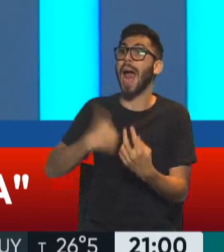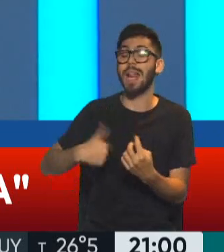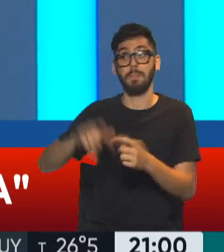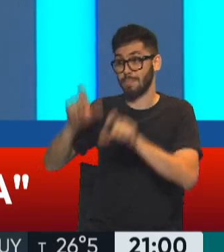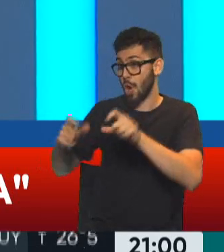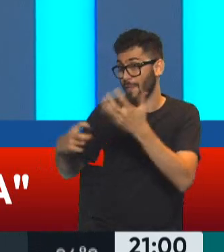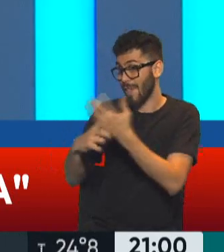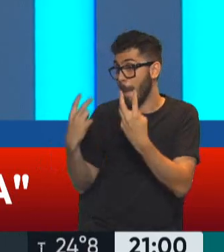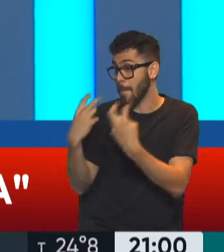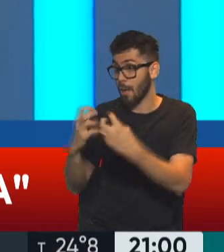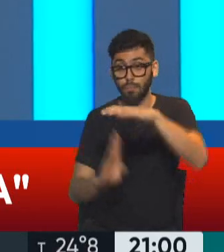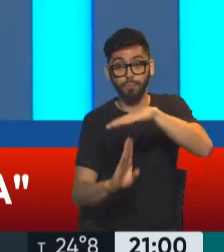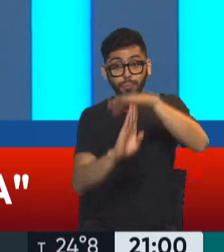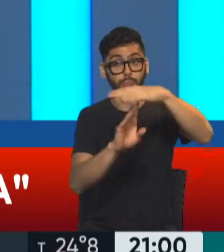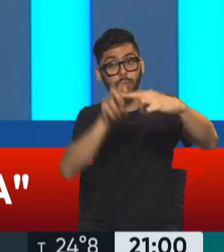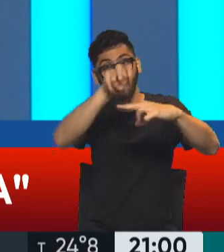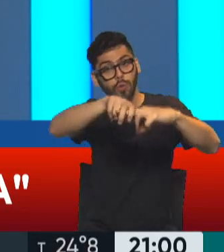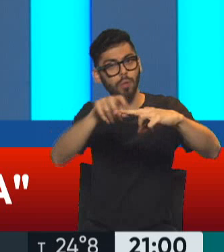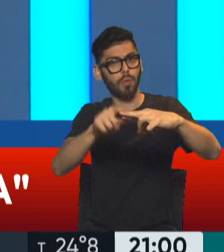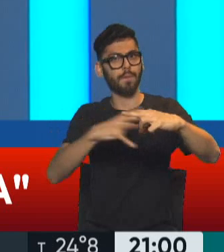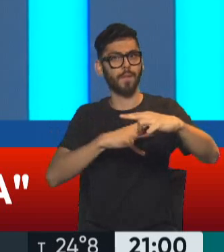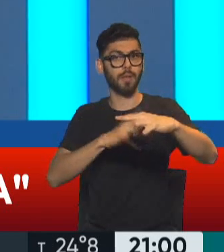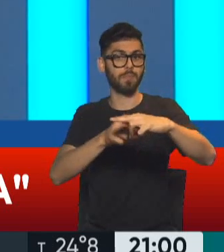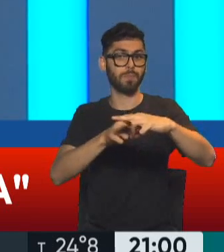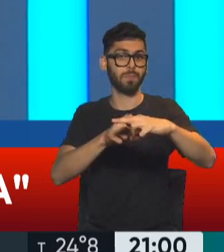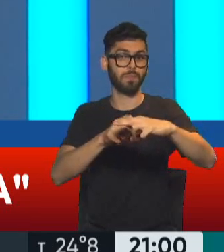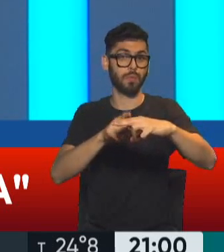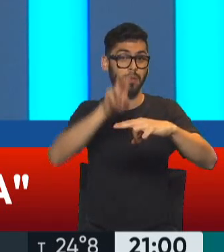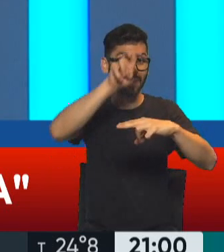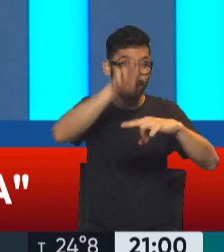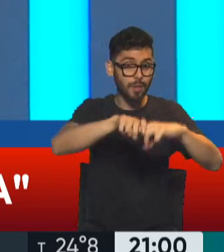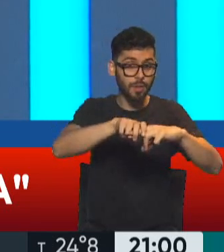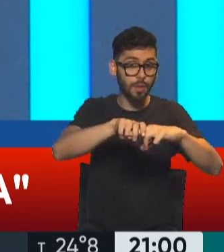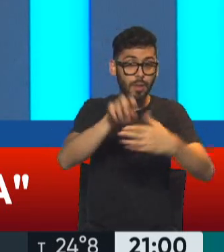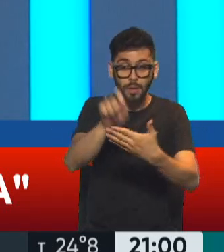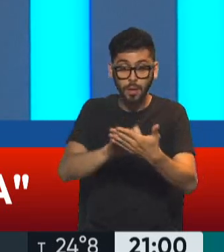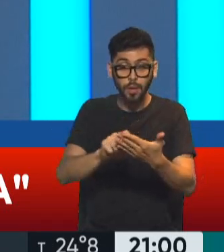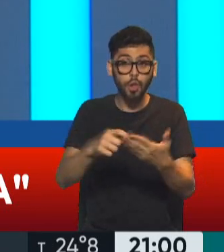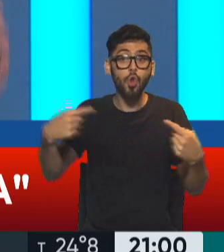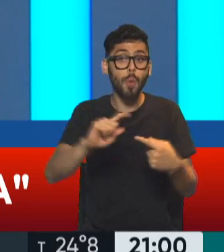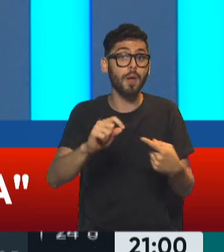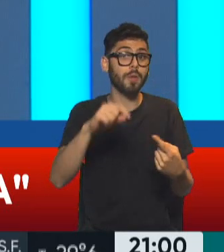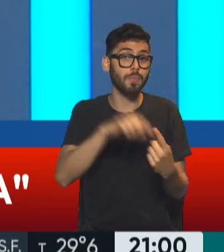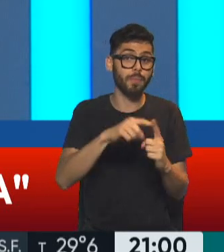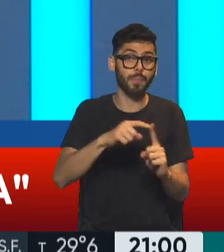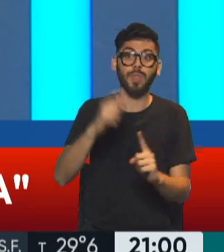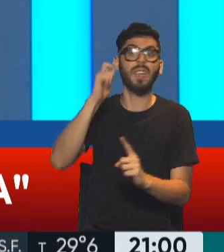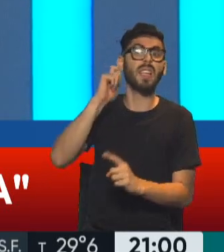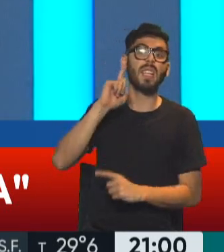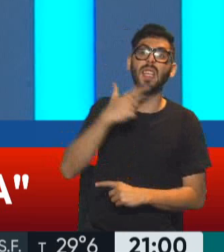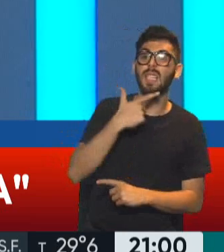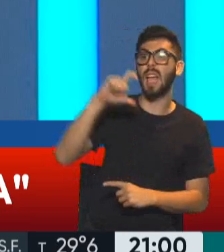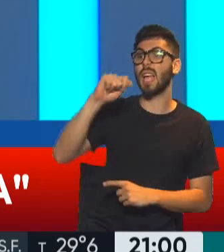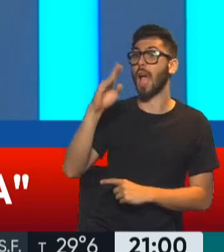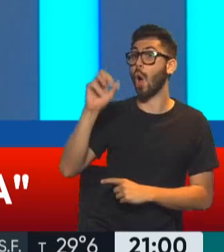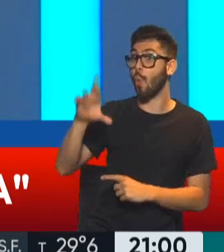Argentina está sentado en ese lugar en el propio incumplimiento de su designación, que fue tras la persecución de Gil Carbó.